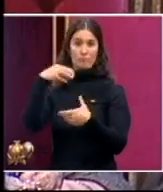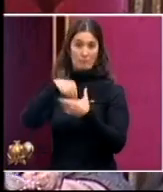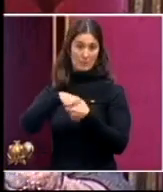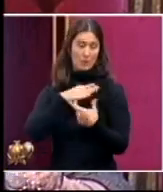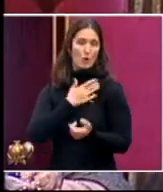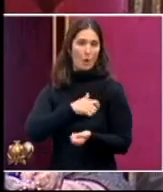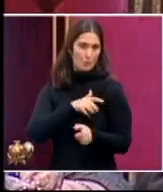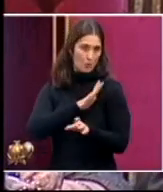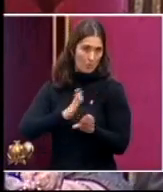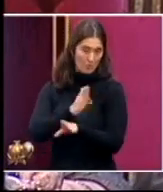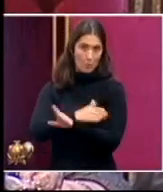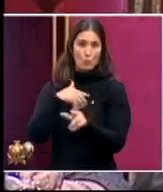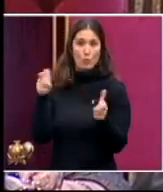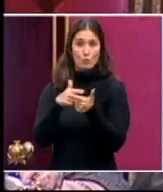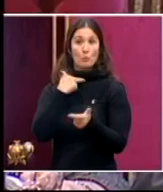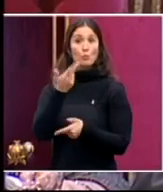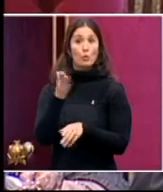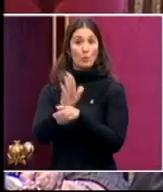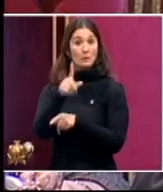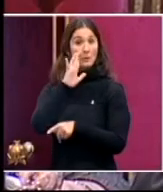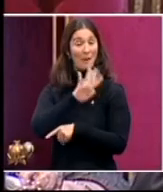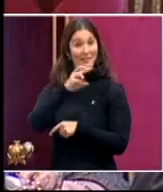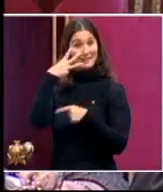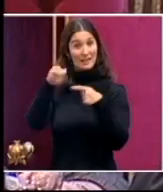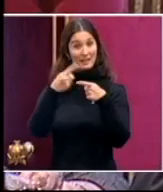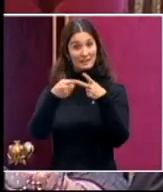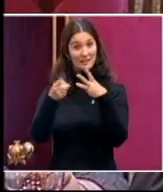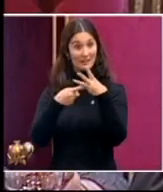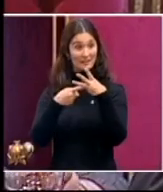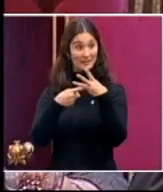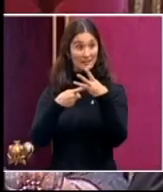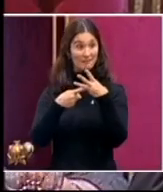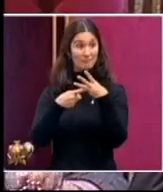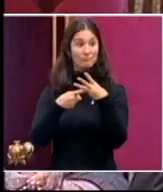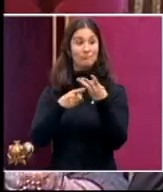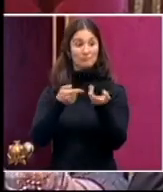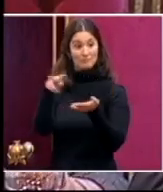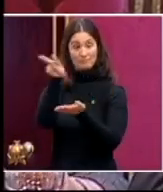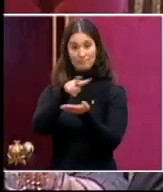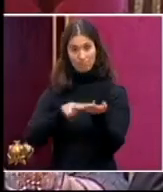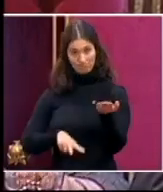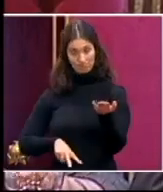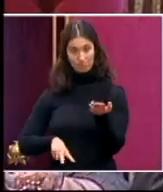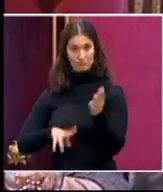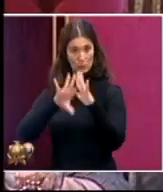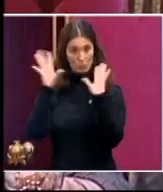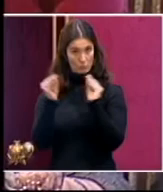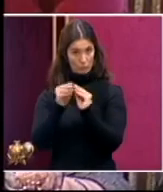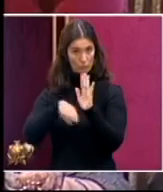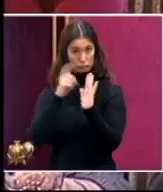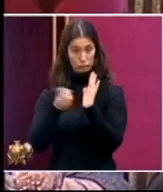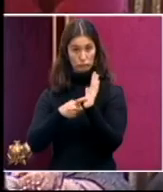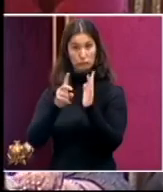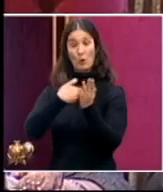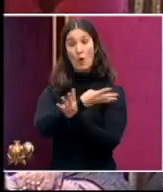en comisiones previas y en juntas de portavoces. Si le parece, esas 3, que serían las 3 primeras, señor secretario general, lo leeríamos completa y el